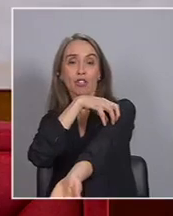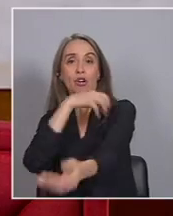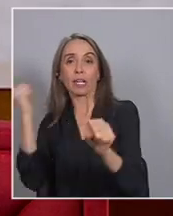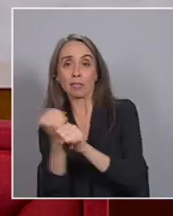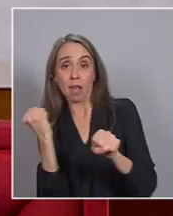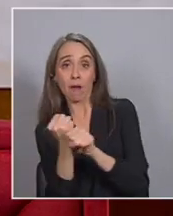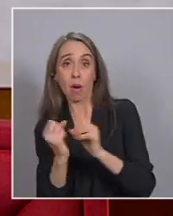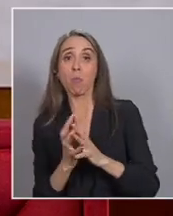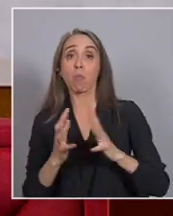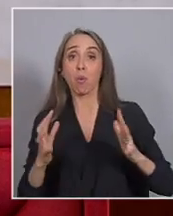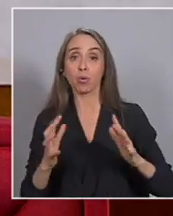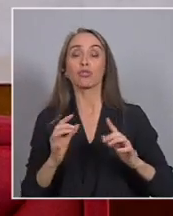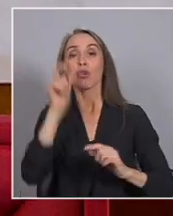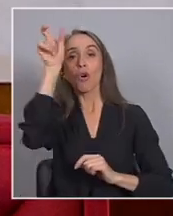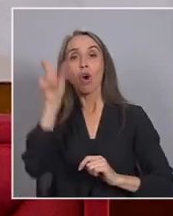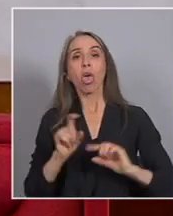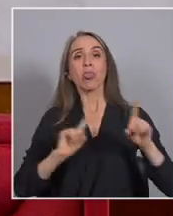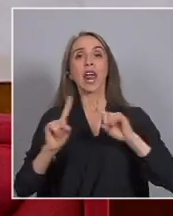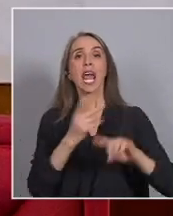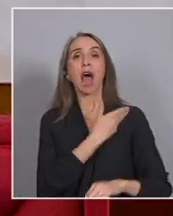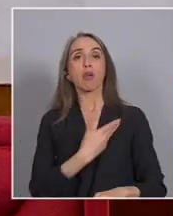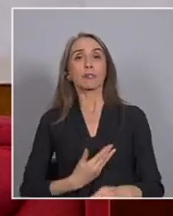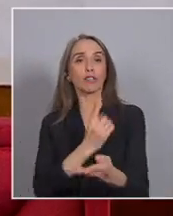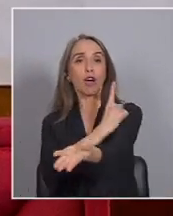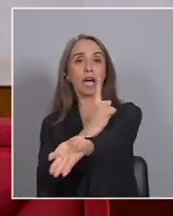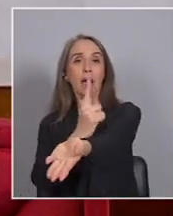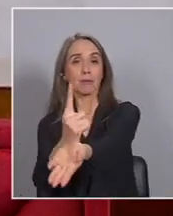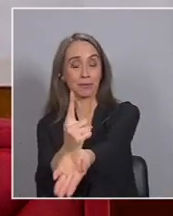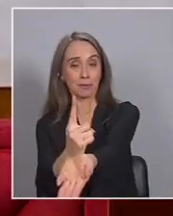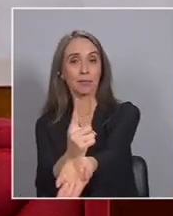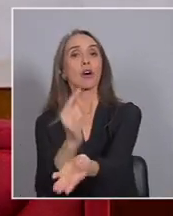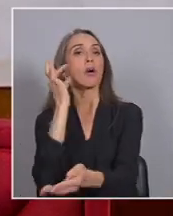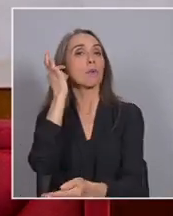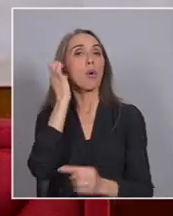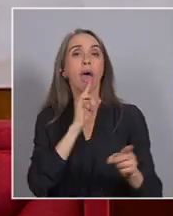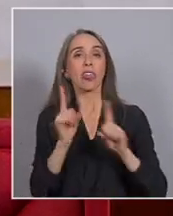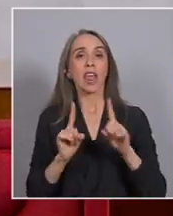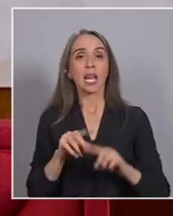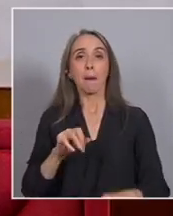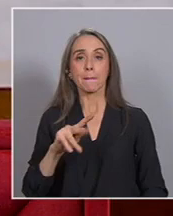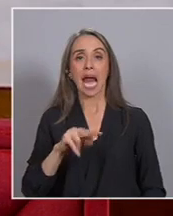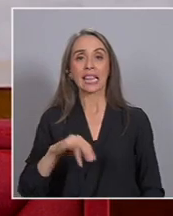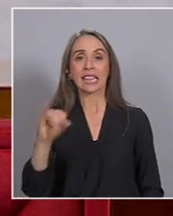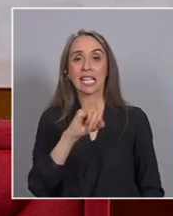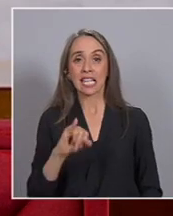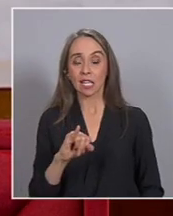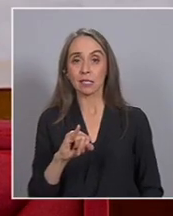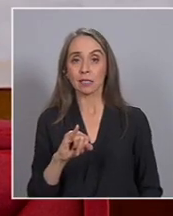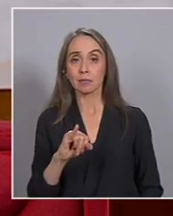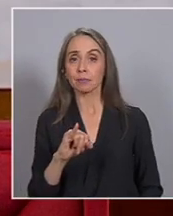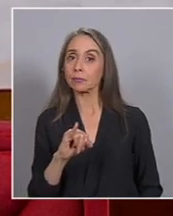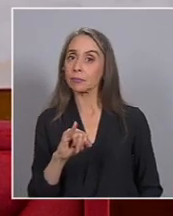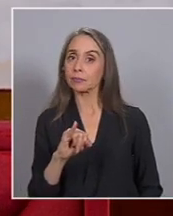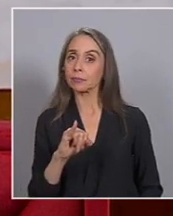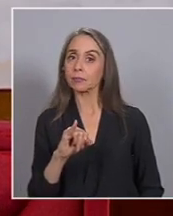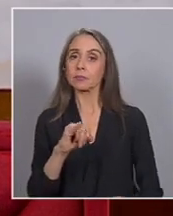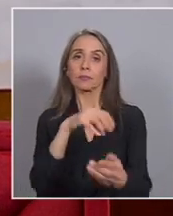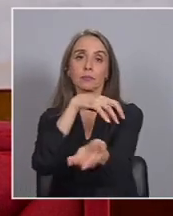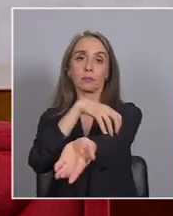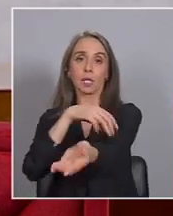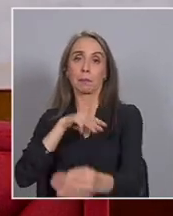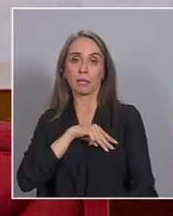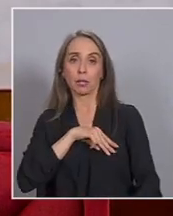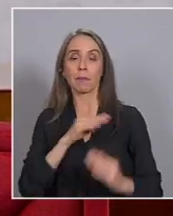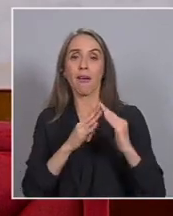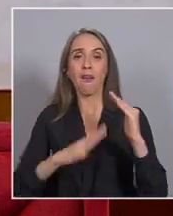trabajo importantísimo de los delegados. Por ejemplo, la delegada Martínez, en la región metropolitana,